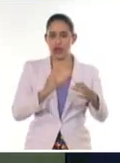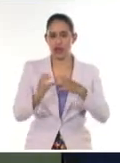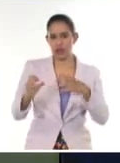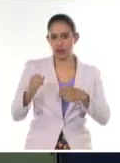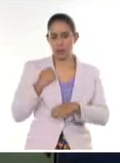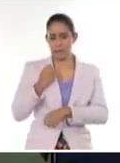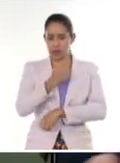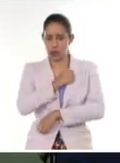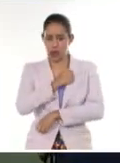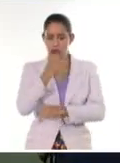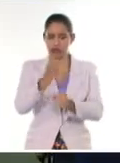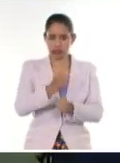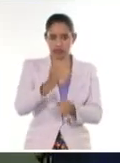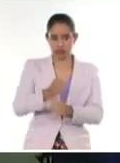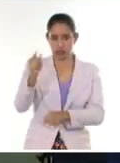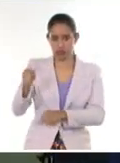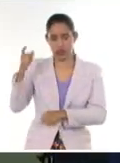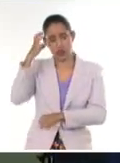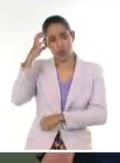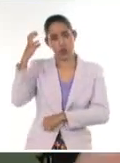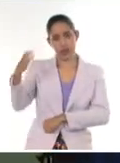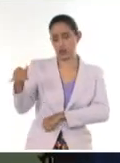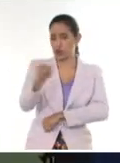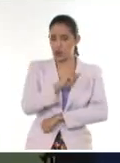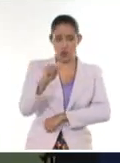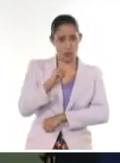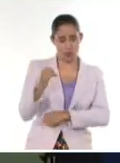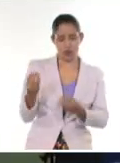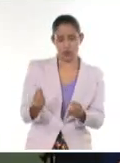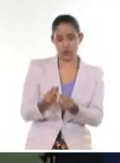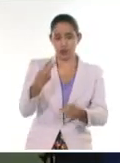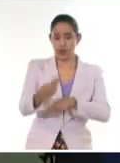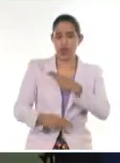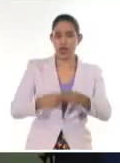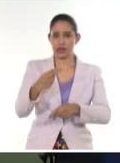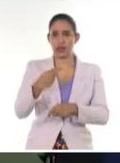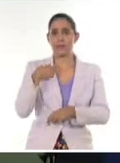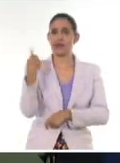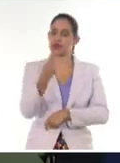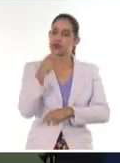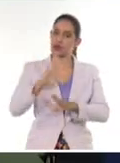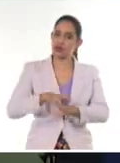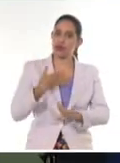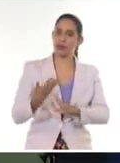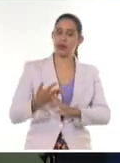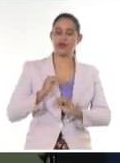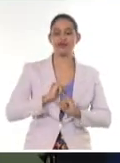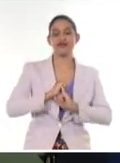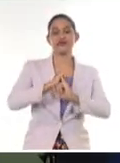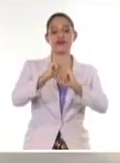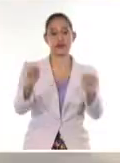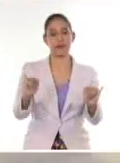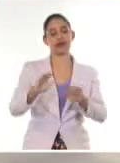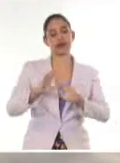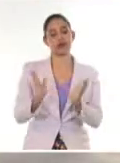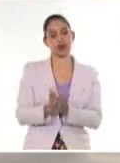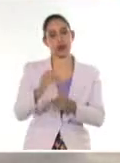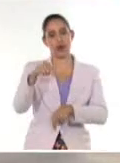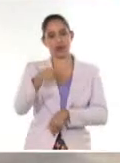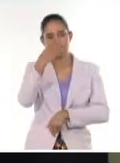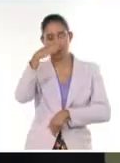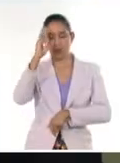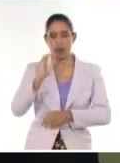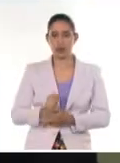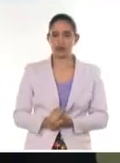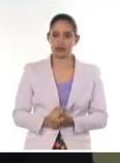estas operaciones, y con el gobierno federal para transmitirles la información que hemos acumulado acá en Cuba. Los